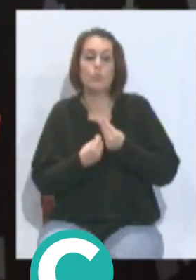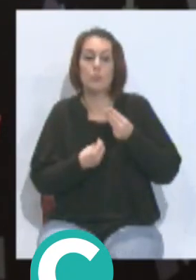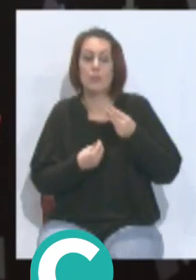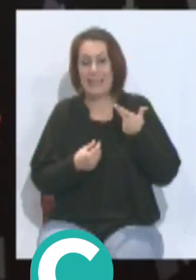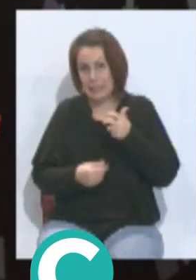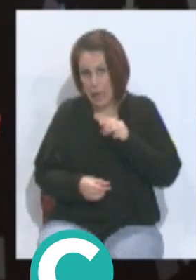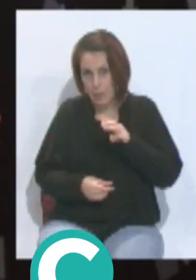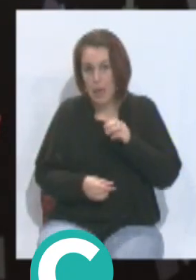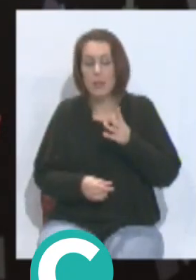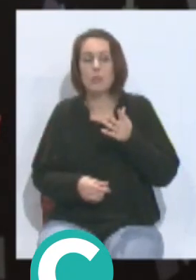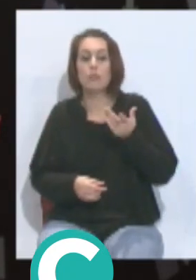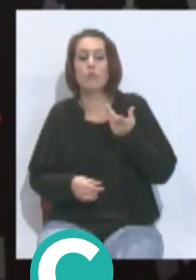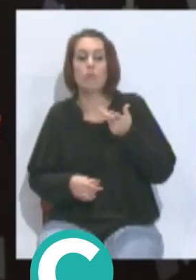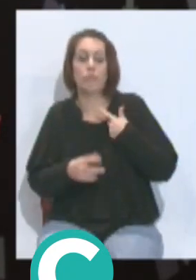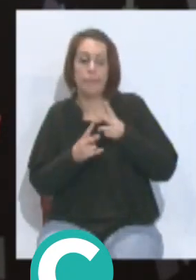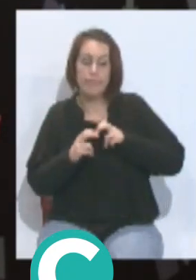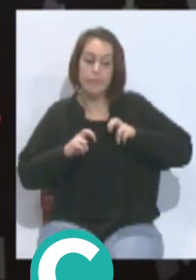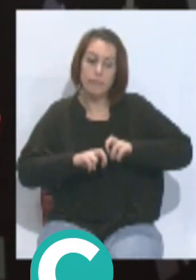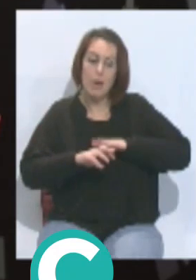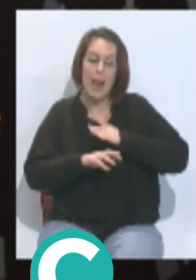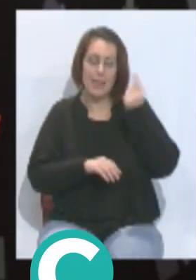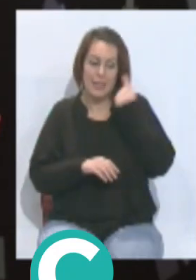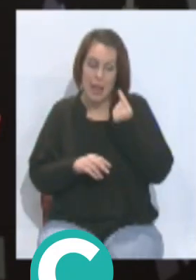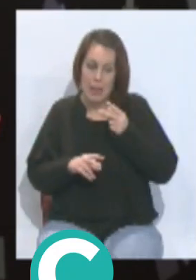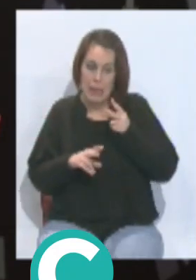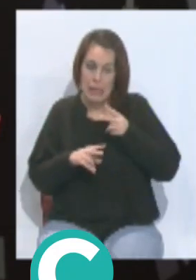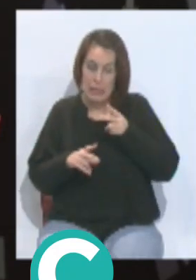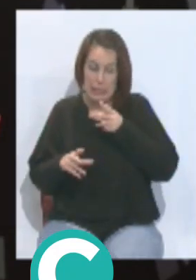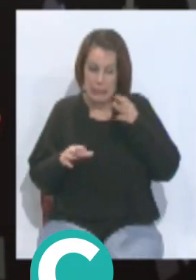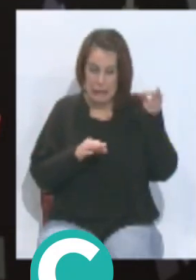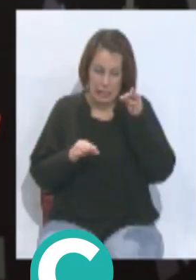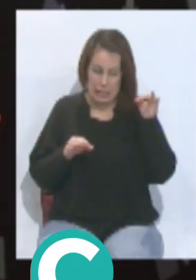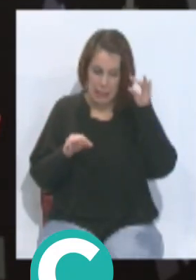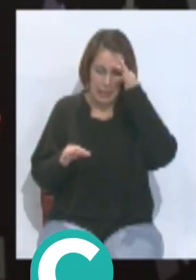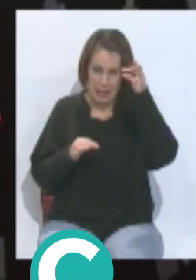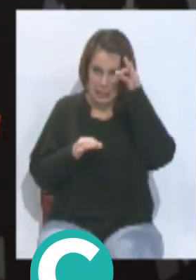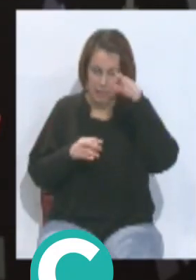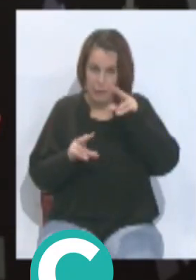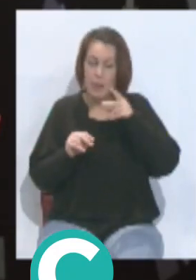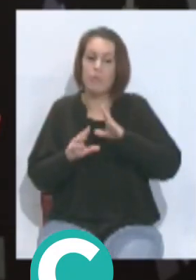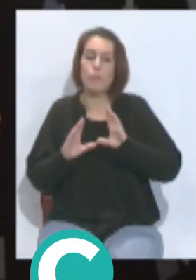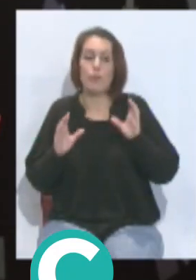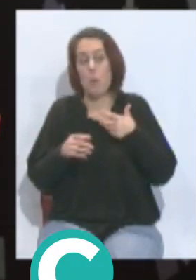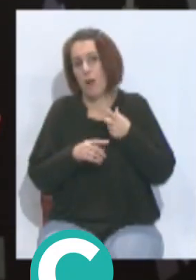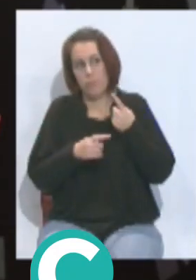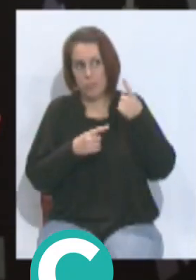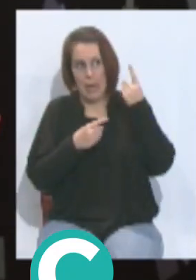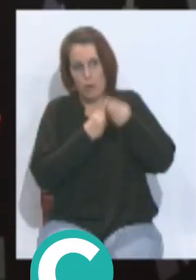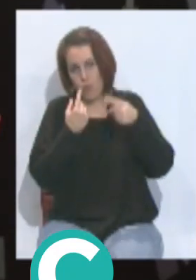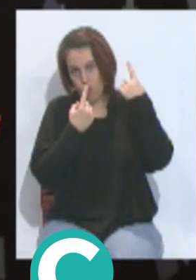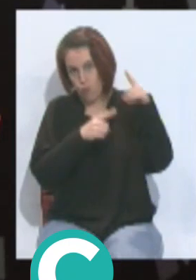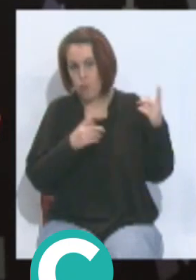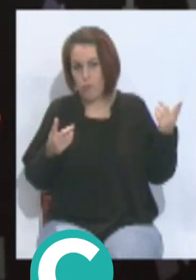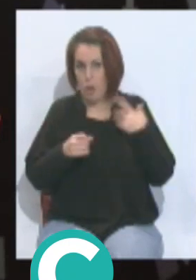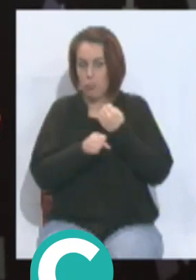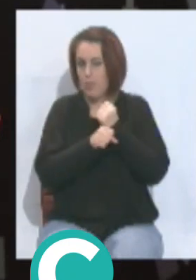Miguel y, uh-huh, conjuntamente para terminar de diseñar. El diseño del taller en concreto de la comparsa, pues, ha sido obra suya, claro. Uh-huh. O sea, que